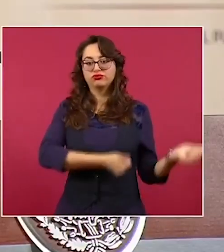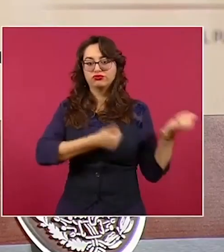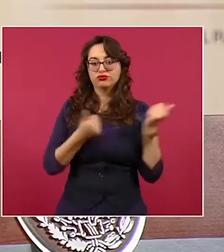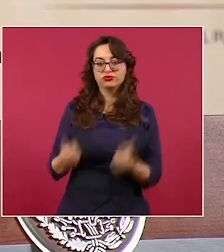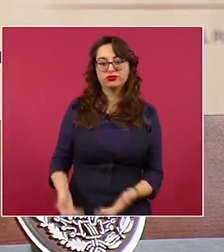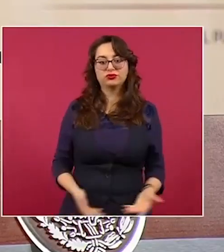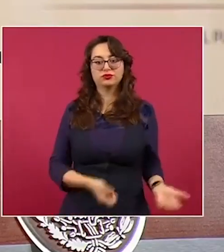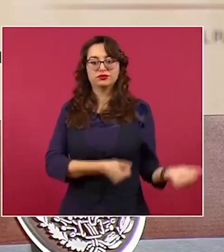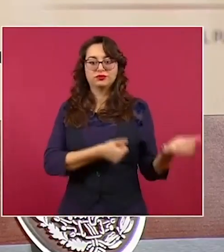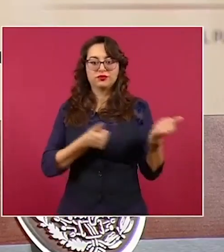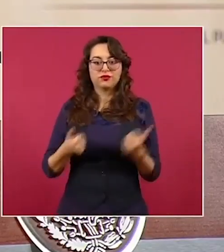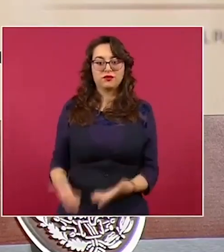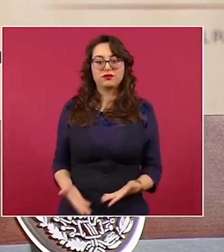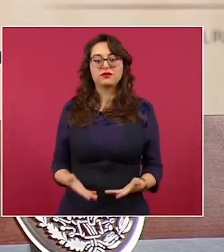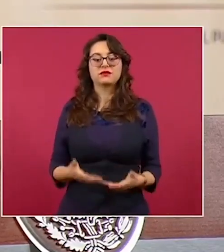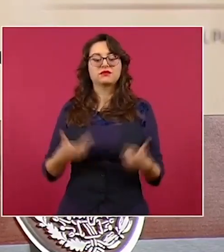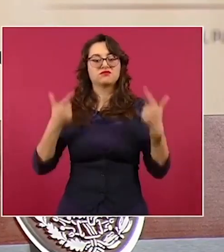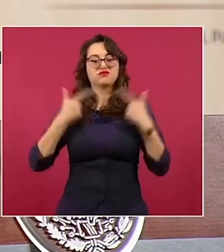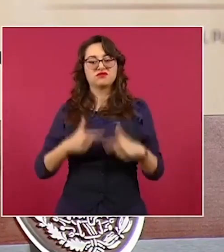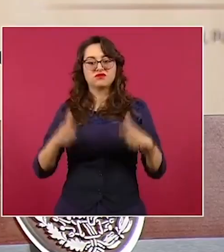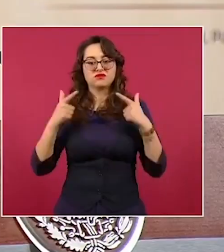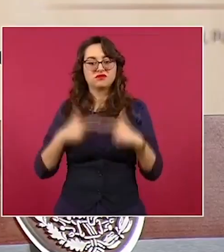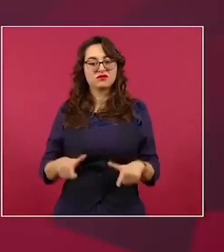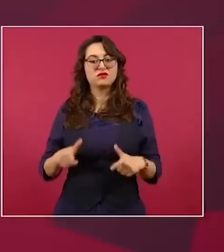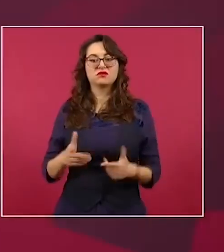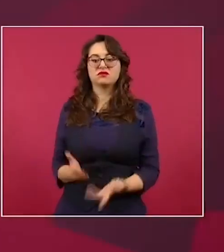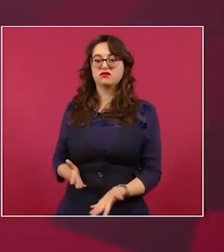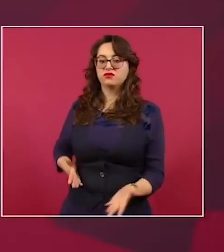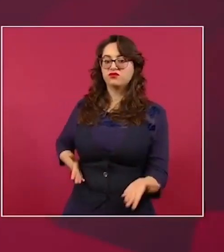que violaba nuestra soberanía.